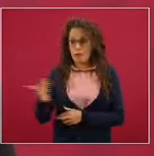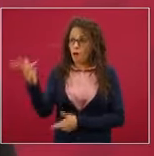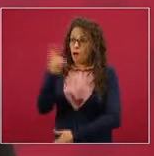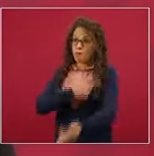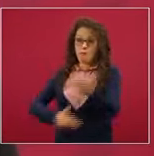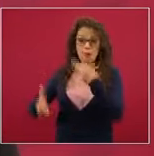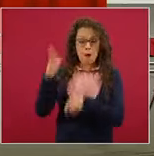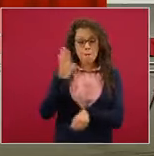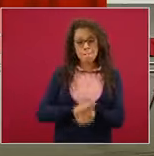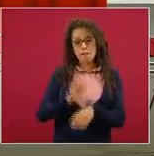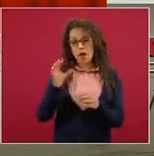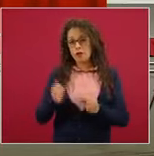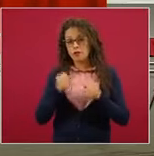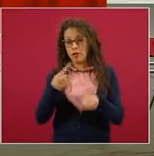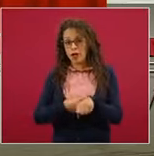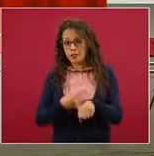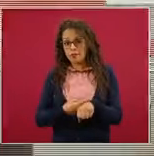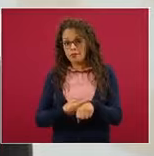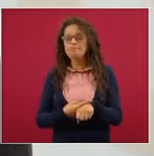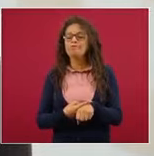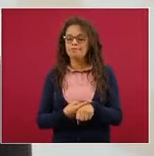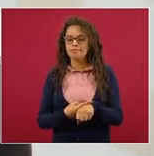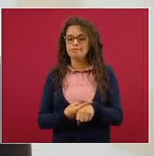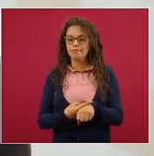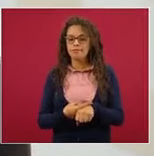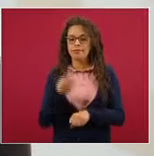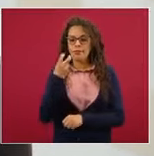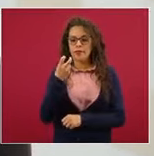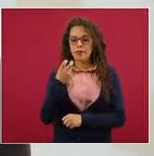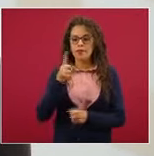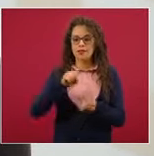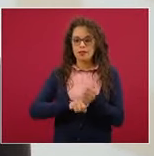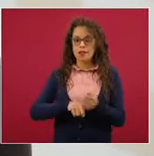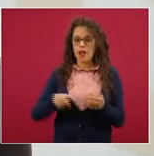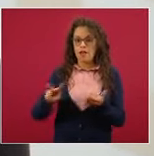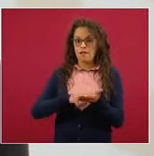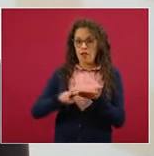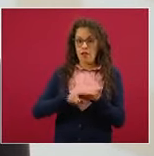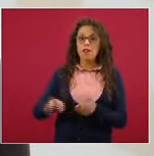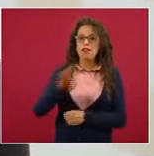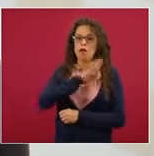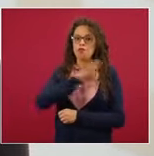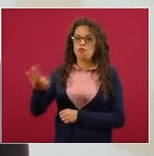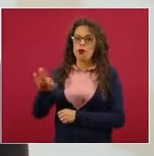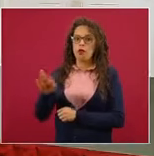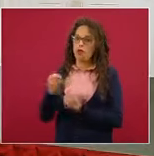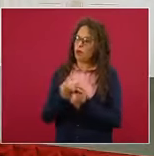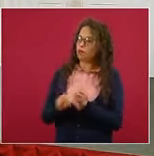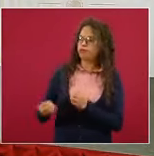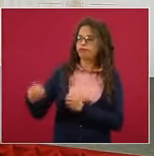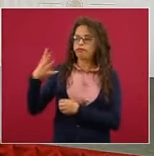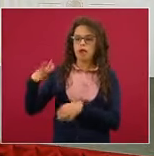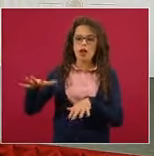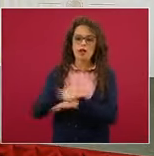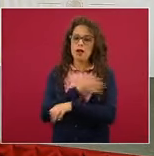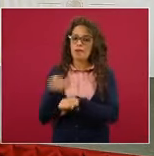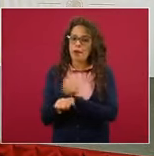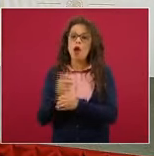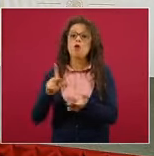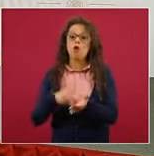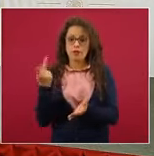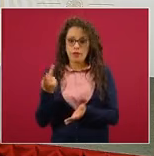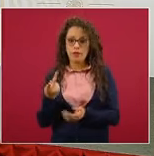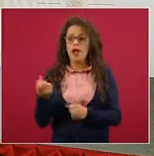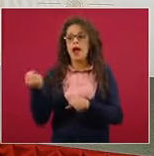rebrote, entonces el subir de riesgo, por eso hemos dicho que un verde puede regresar a un amarillo, claro que puede regresar un amarillo y un amarillo, un